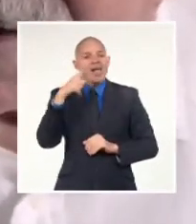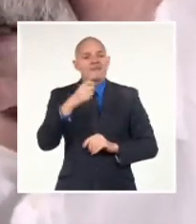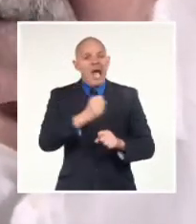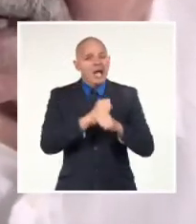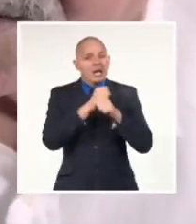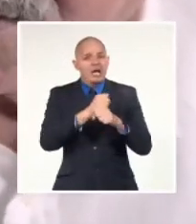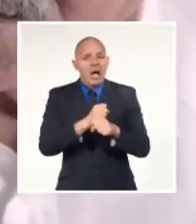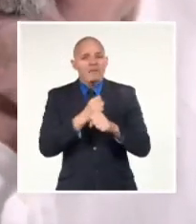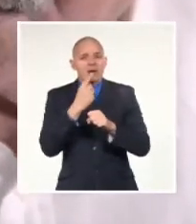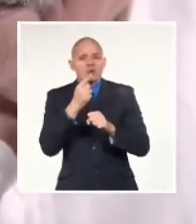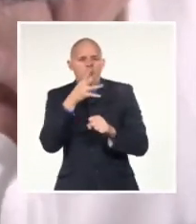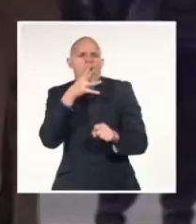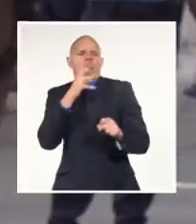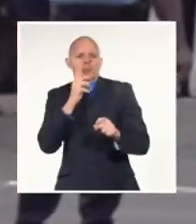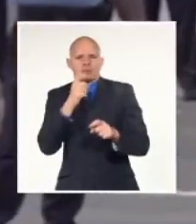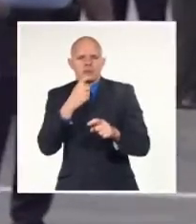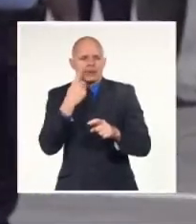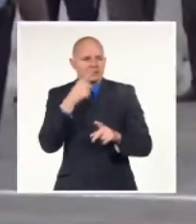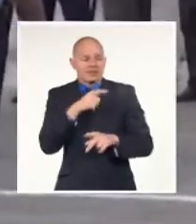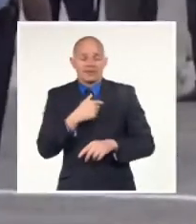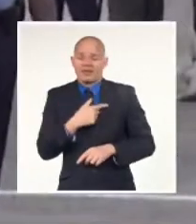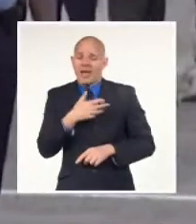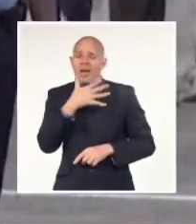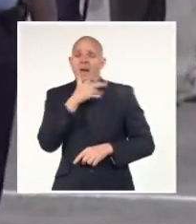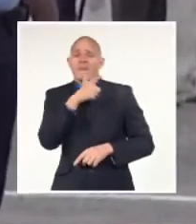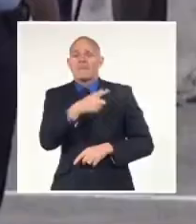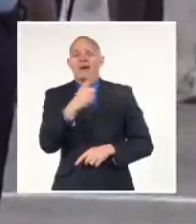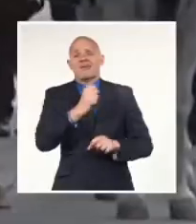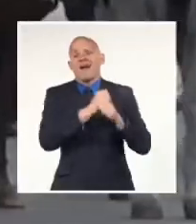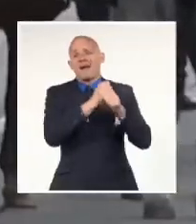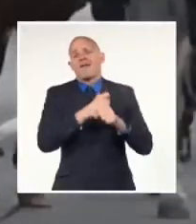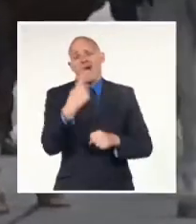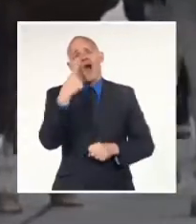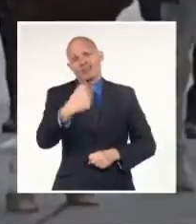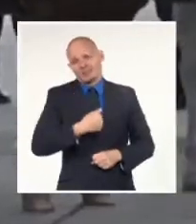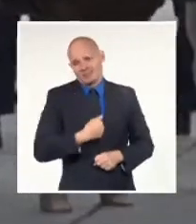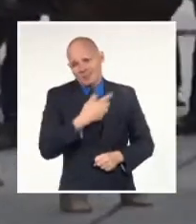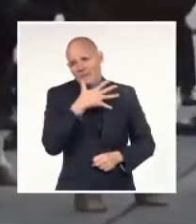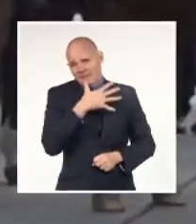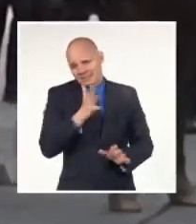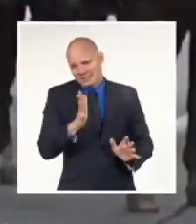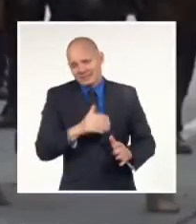Rafaelito, el caballo ese me reconoció. Policía no, pero el caballo sí.